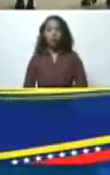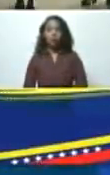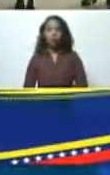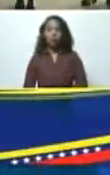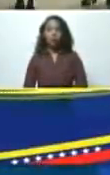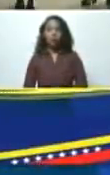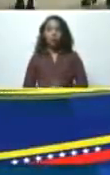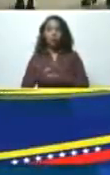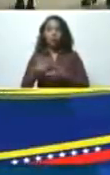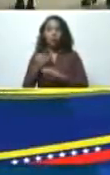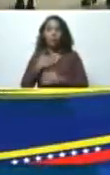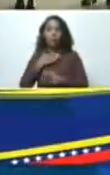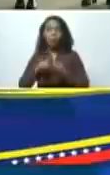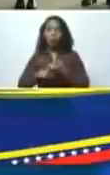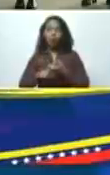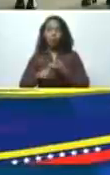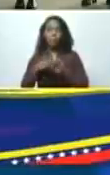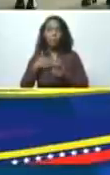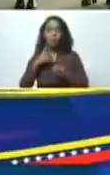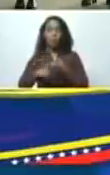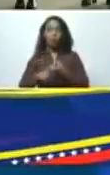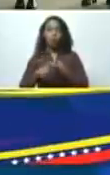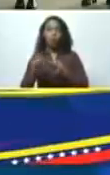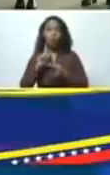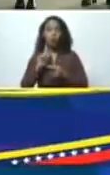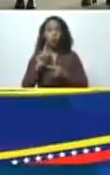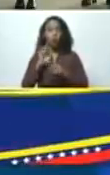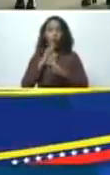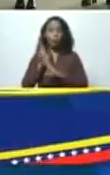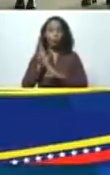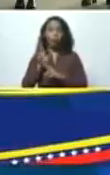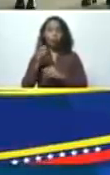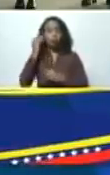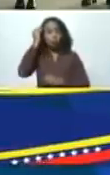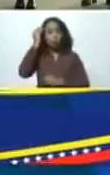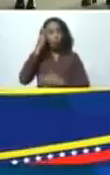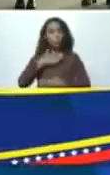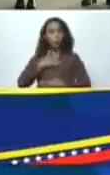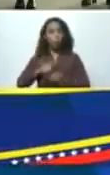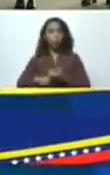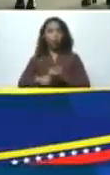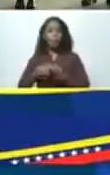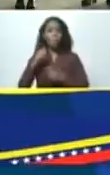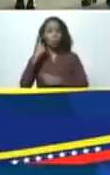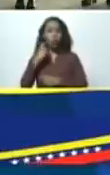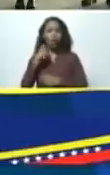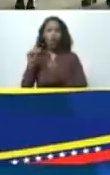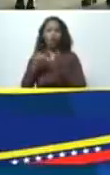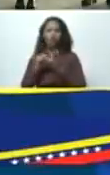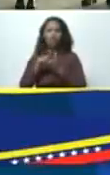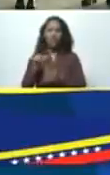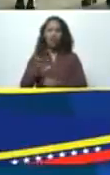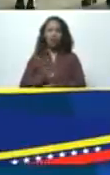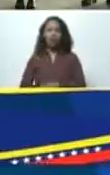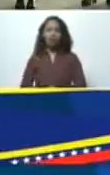Me llegó un mensajito de Cilia, imagínate que no le responda. Me estaba preguntando, ¿dónde estás?